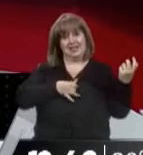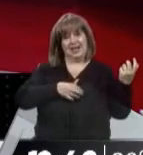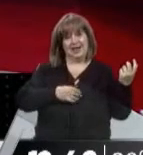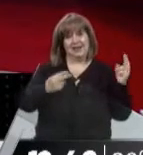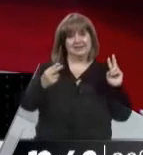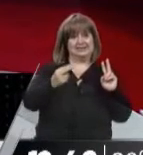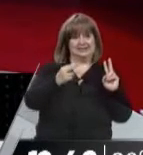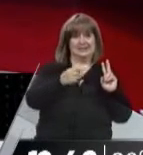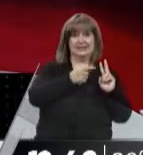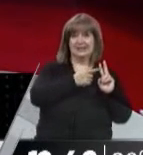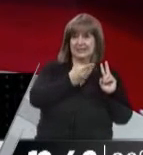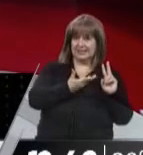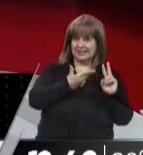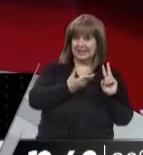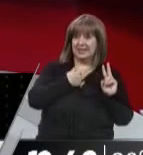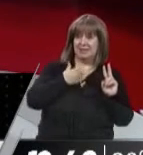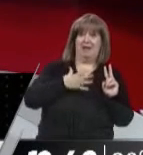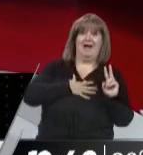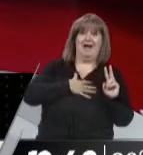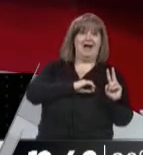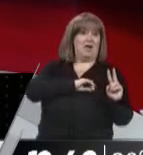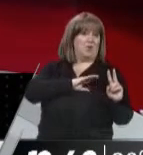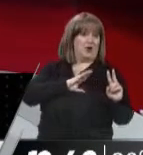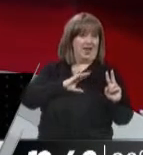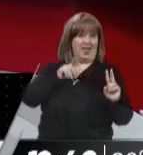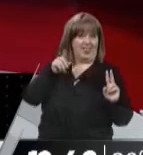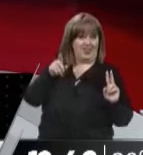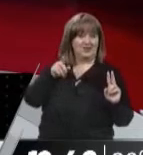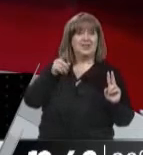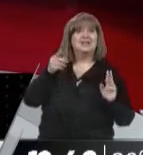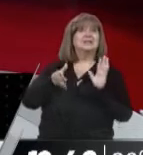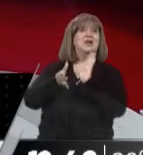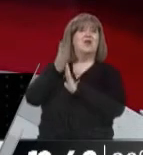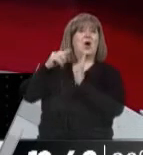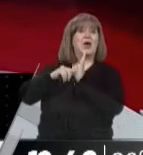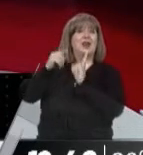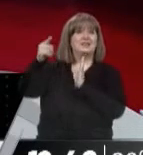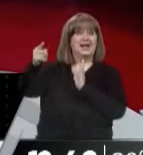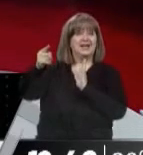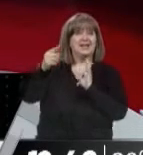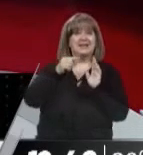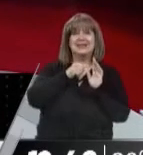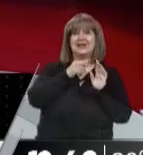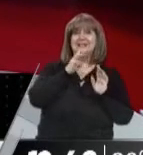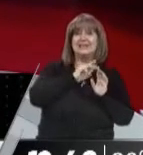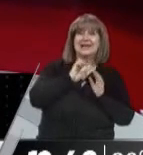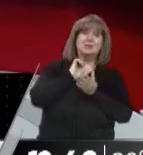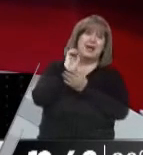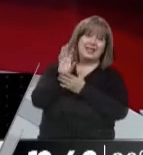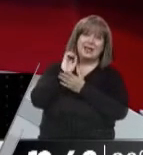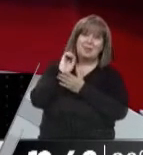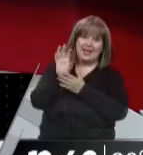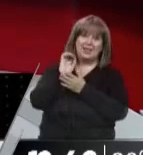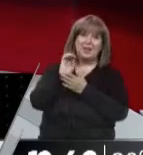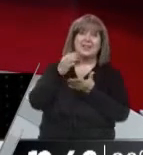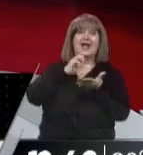se va a Buenos Aires, ella le mandaba esas cartas de las que hablan en este tema. Estuvo dialogando con nuestro colega José Luis Verderico, así que tenemos una charla